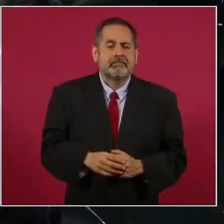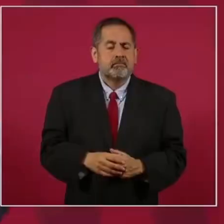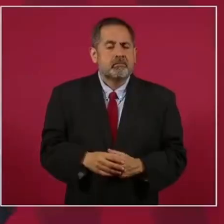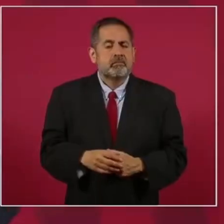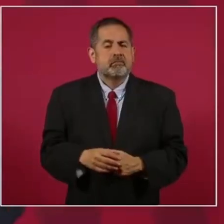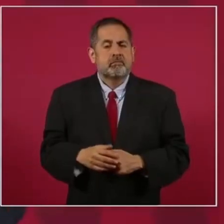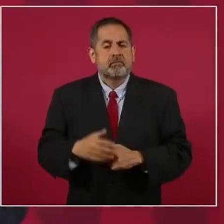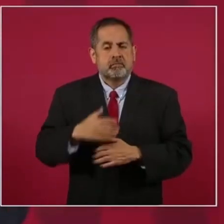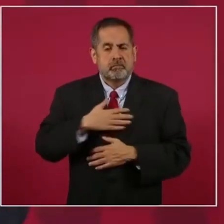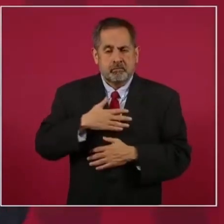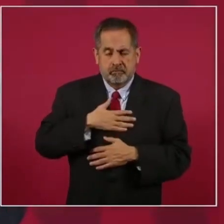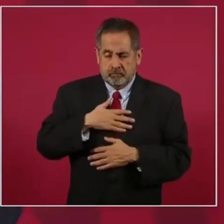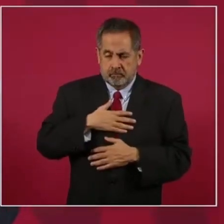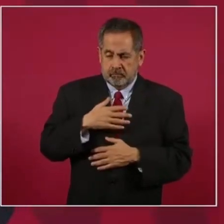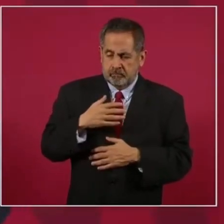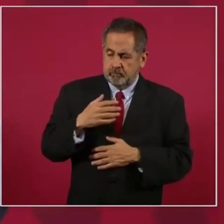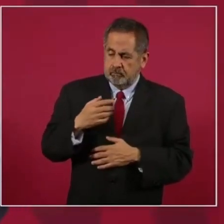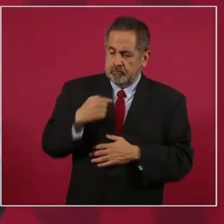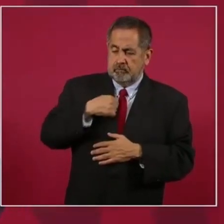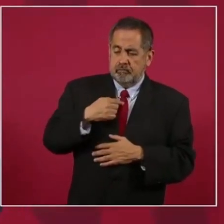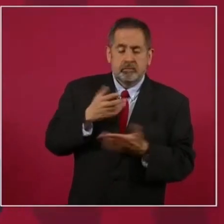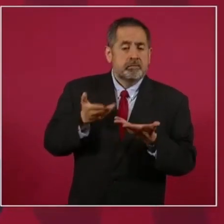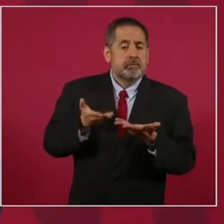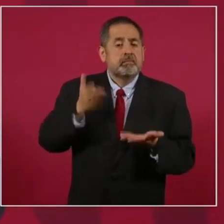soy yo y mis circunstancias,